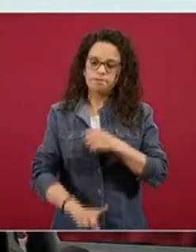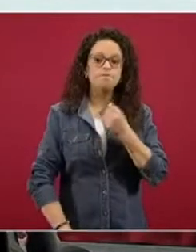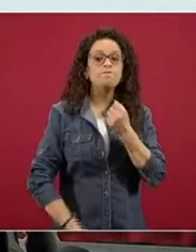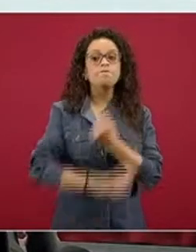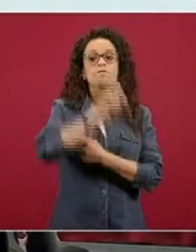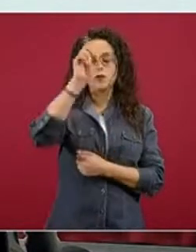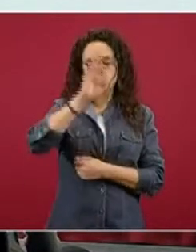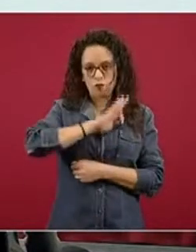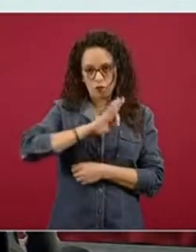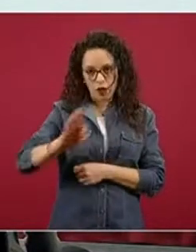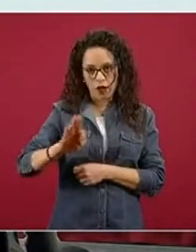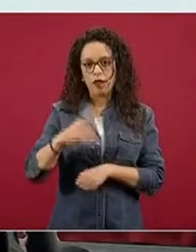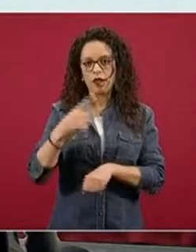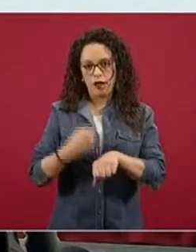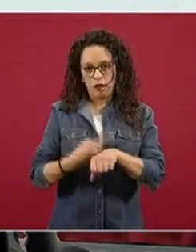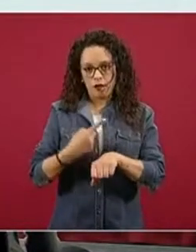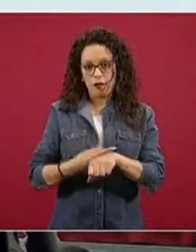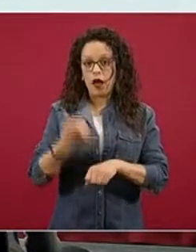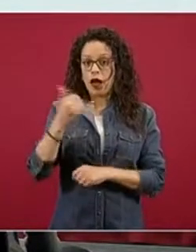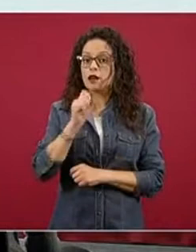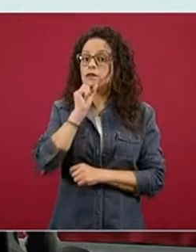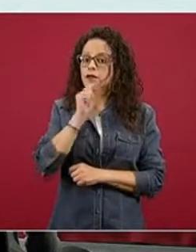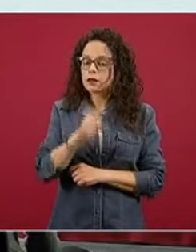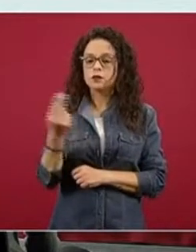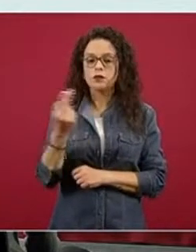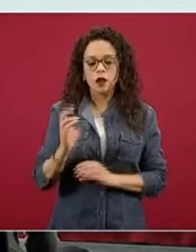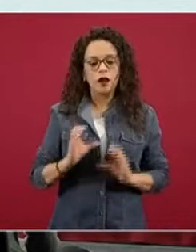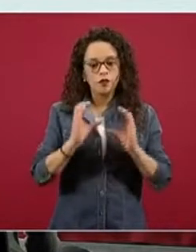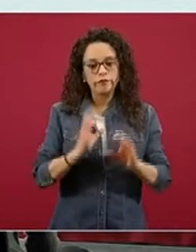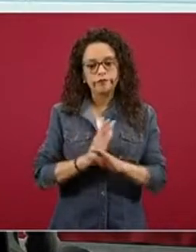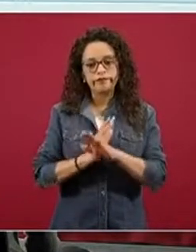y también si no sabemos identificar las enfermedades.